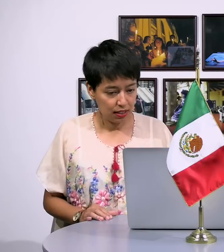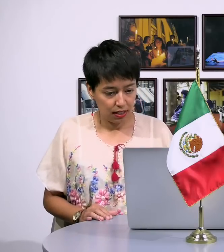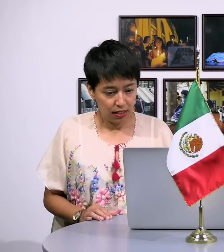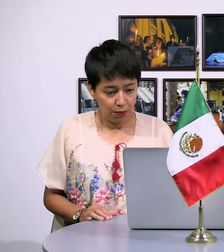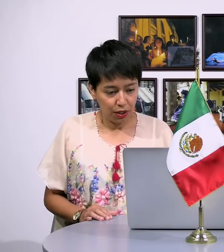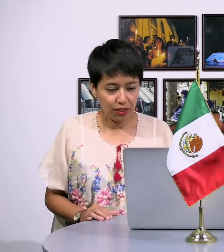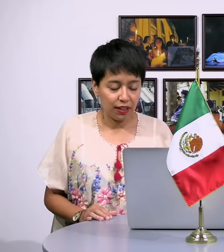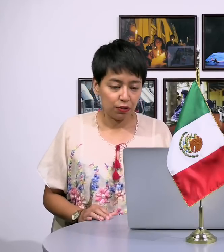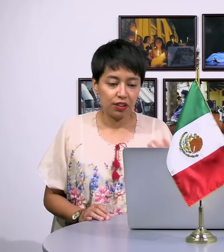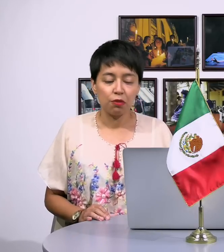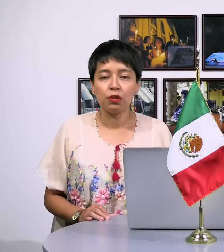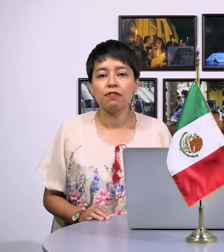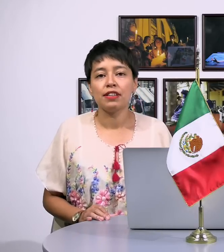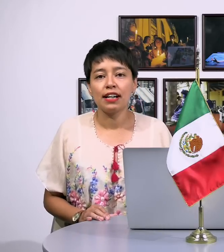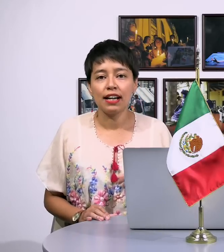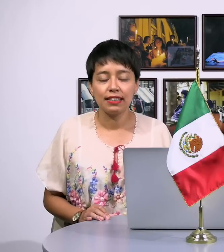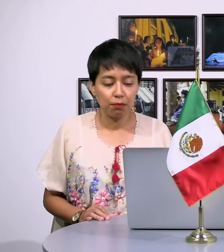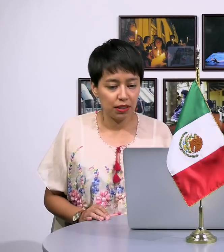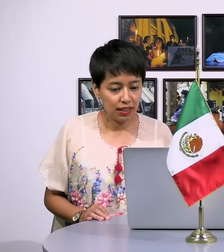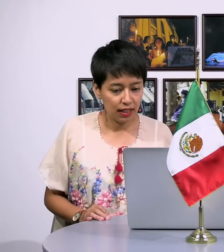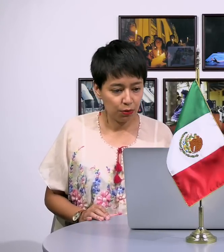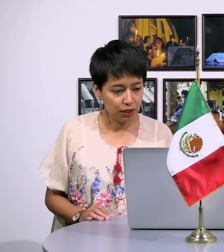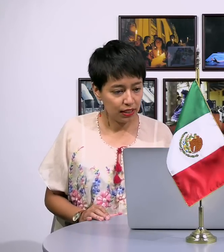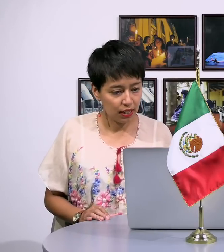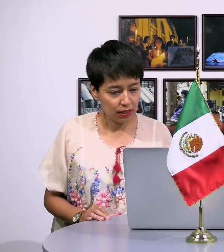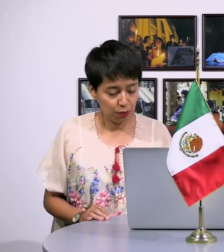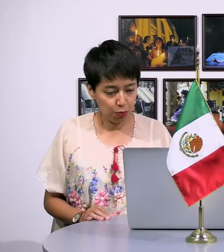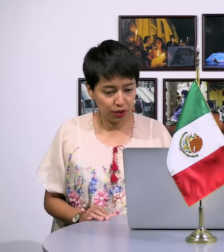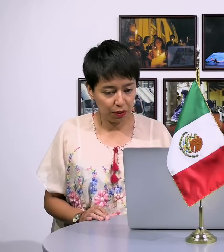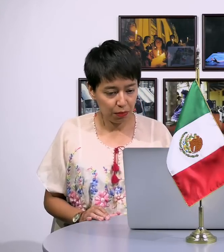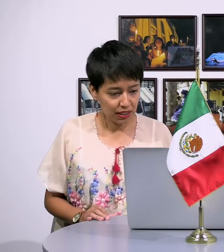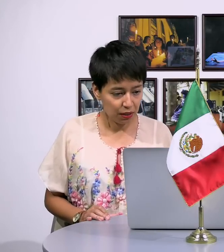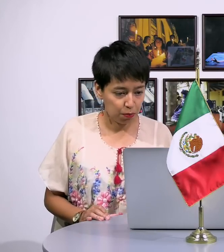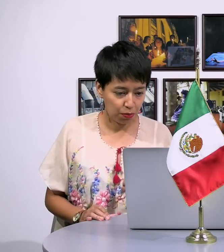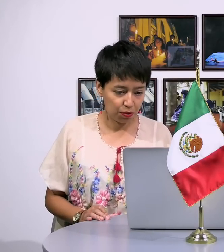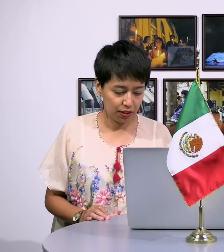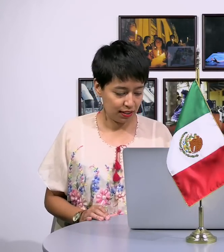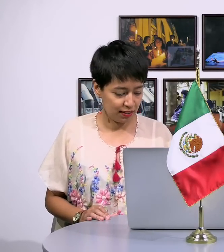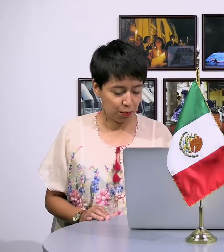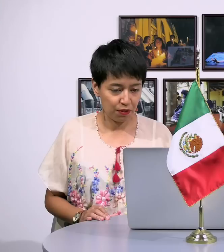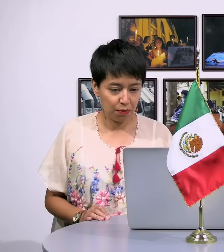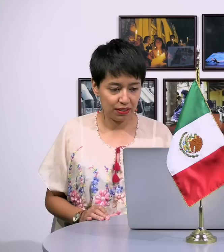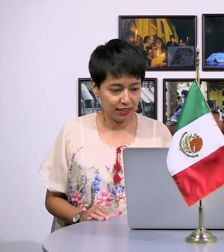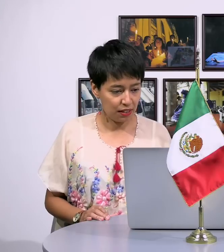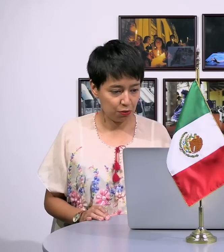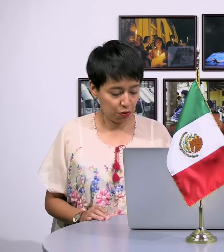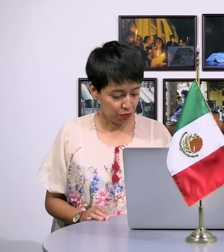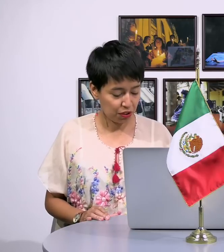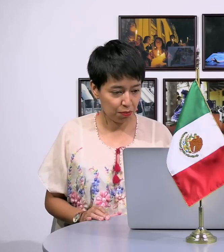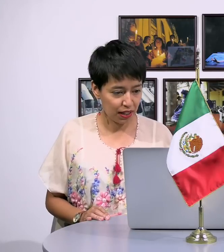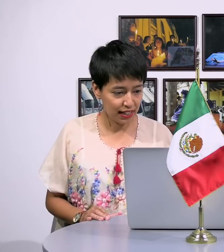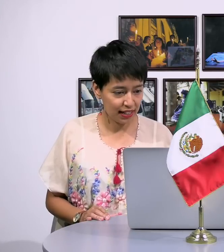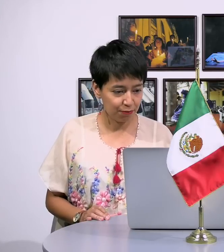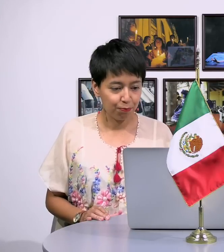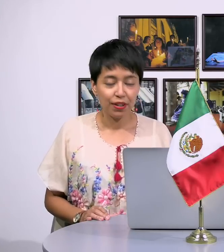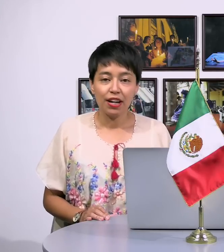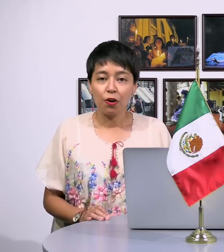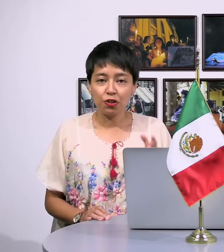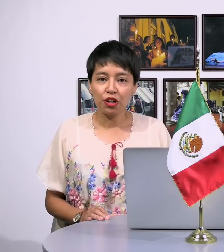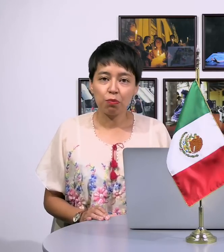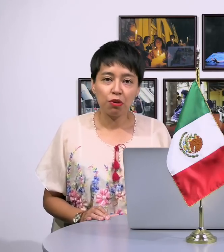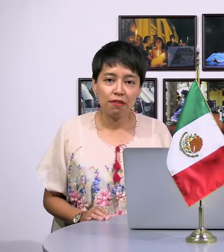Pemex. Bueno, se le concedió modificar a esta medida cautelar supuestamente por problemas de salud, como siempre